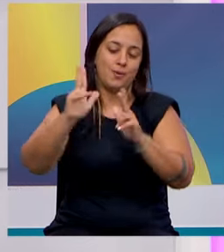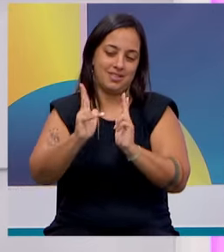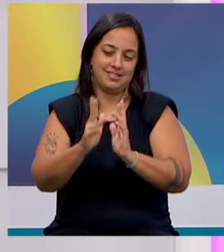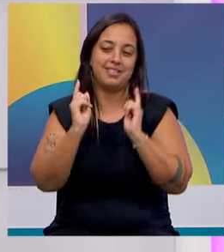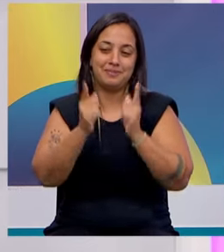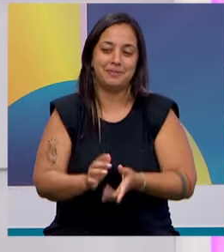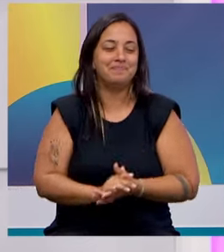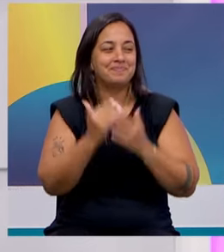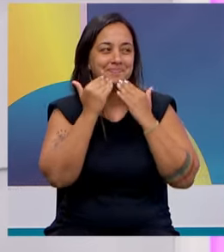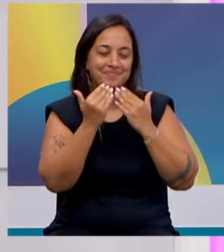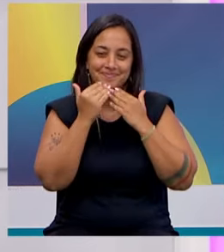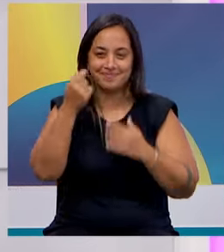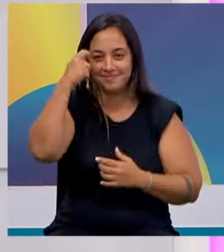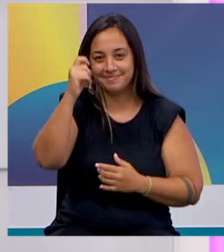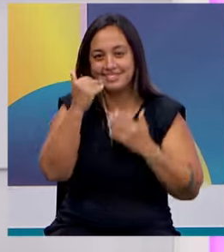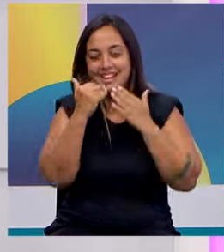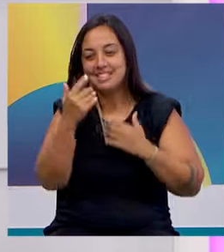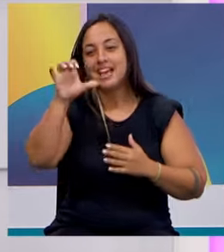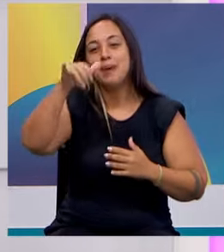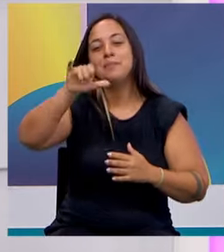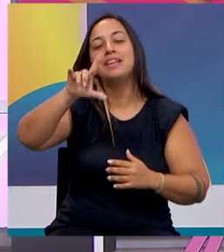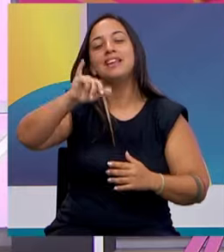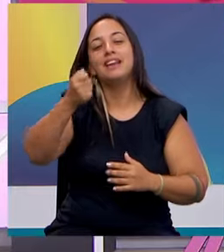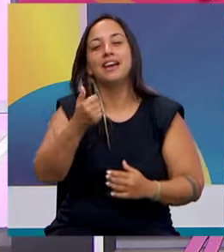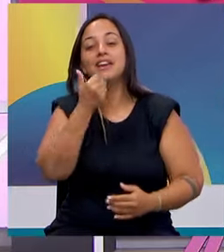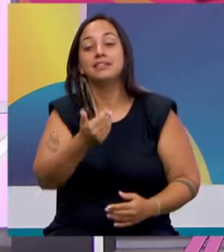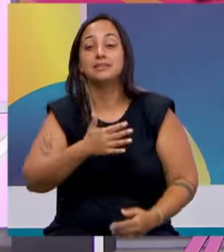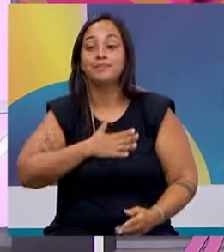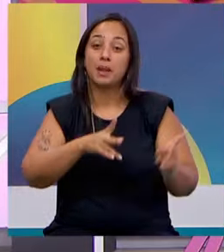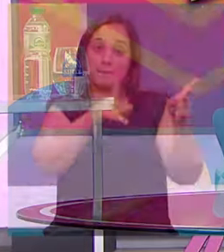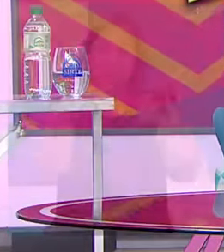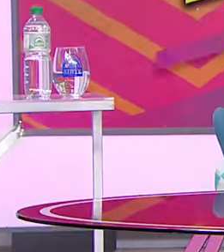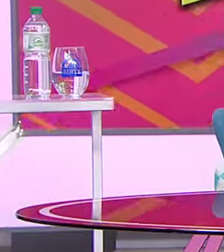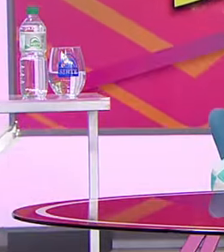qué lindo. Gracias, Antonella. Gracias, Emilia. Gracias a ustedes. Gracias. Vamos a la pausa. Ya venimos. Dale.